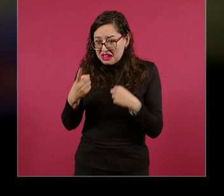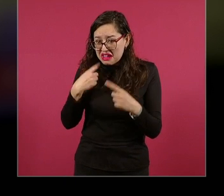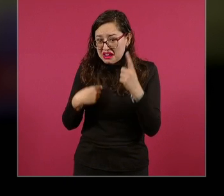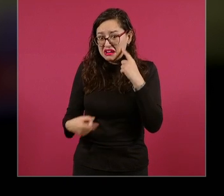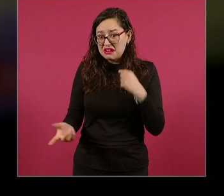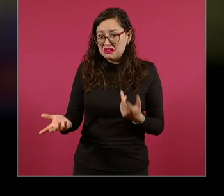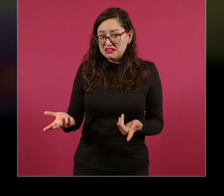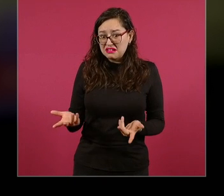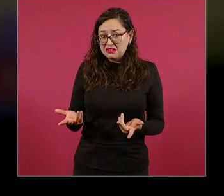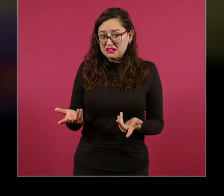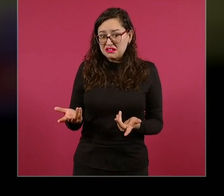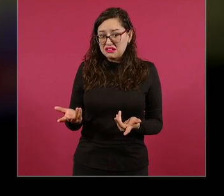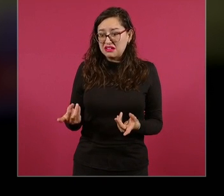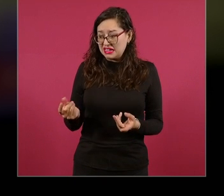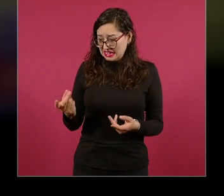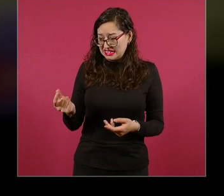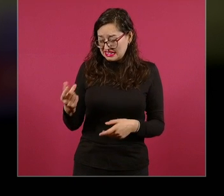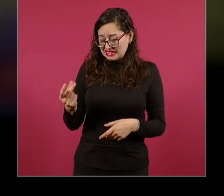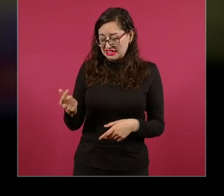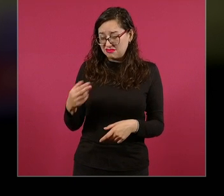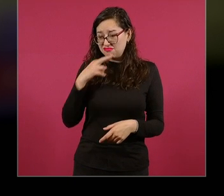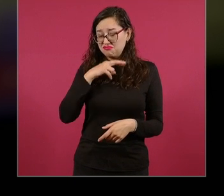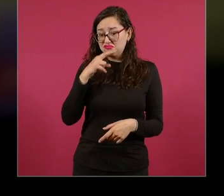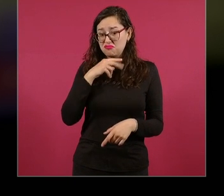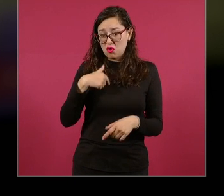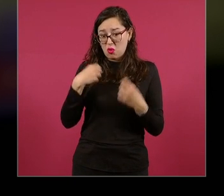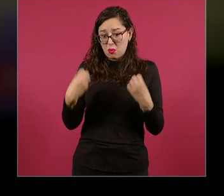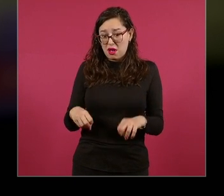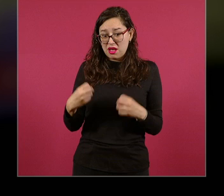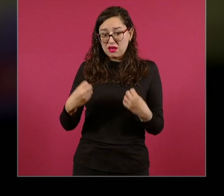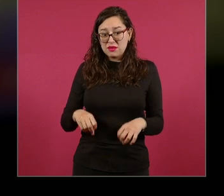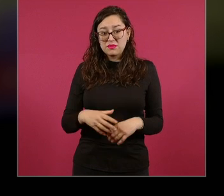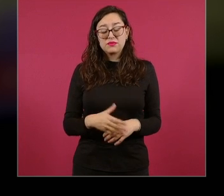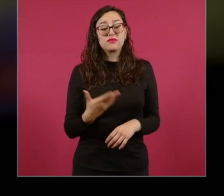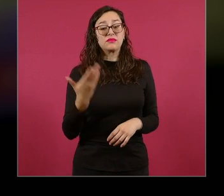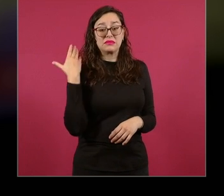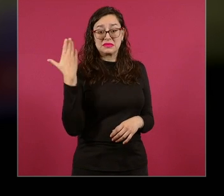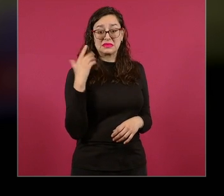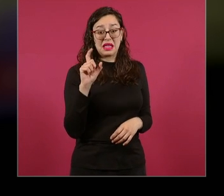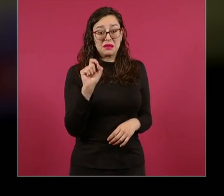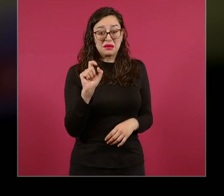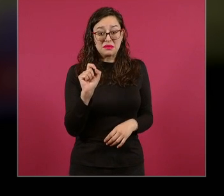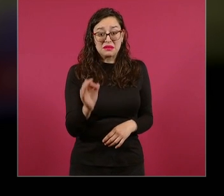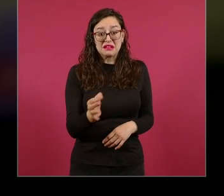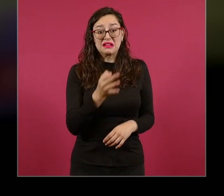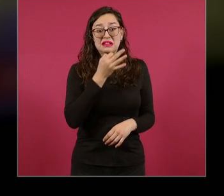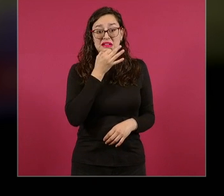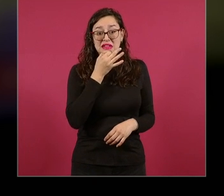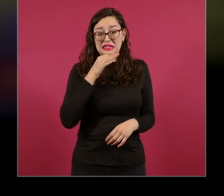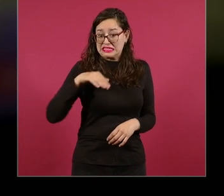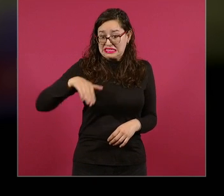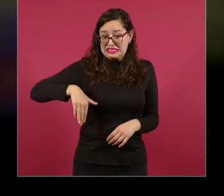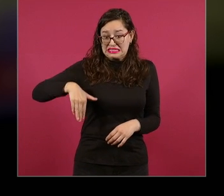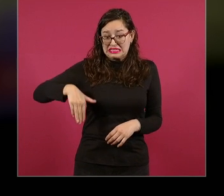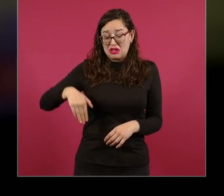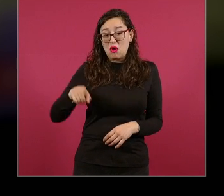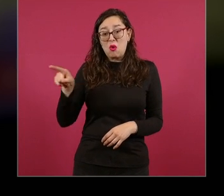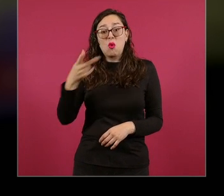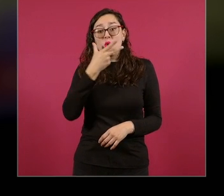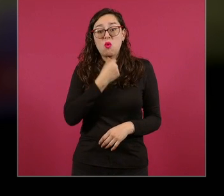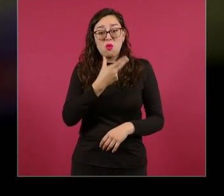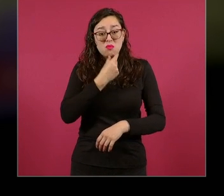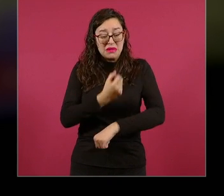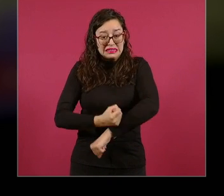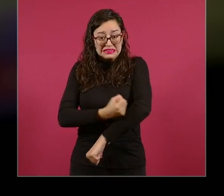salgo. Rapidito, porque estoy muy ocupado. A ver, dígame. Pues mire, hace como 20 minutos, señor, un vago, un malviviente de esos llenos de